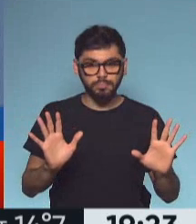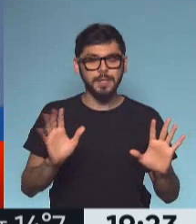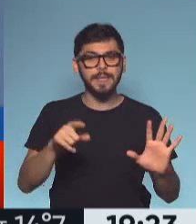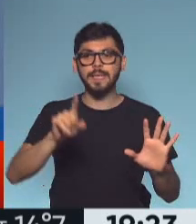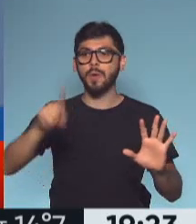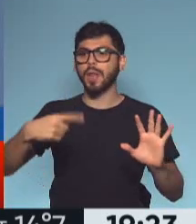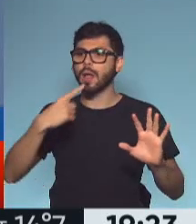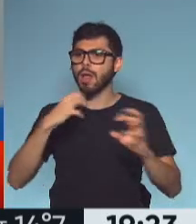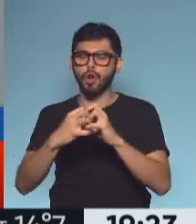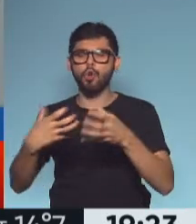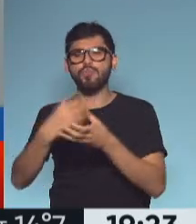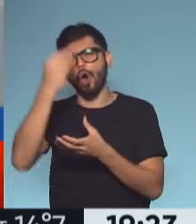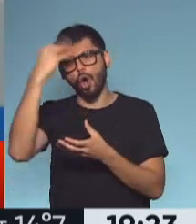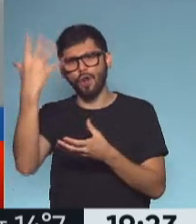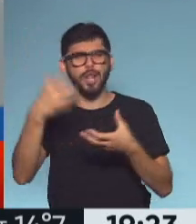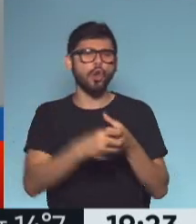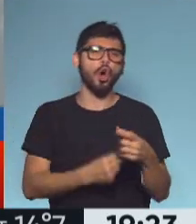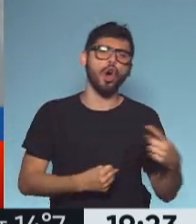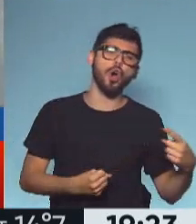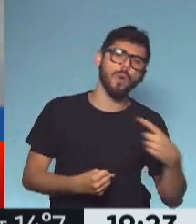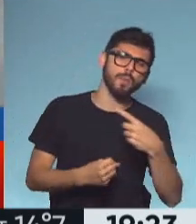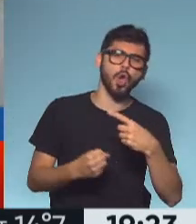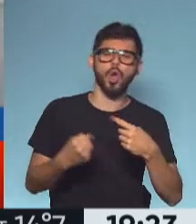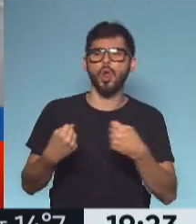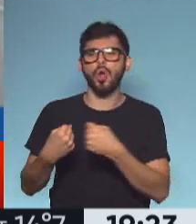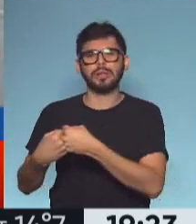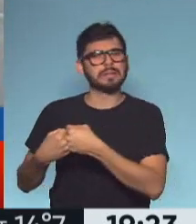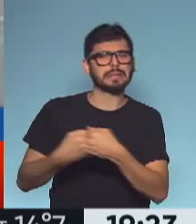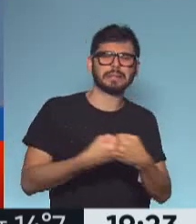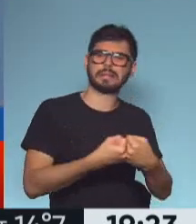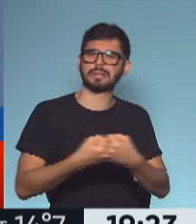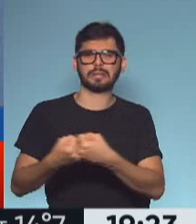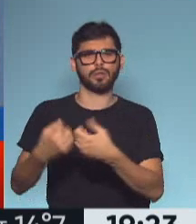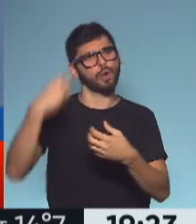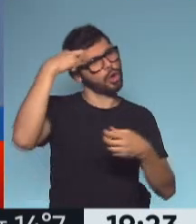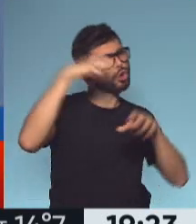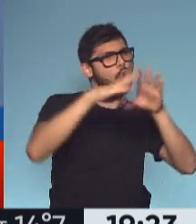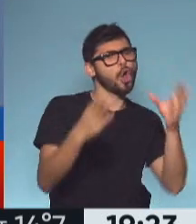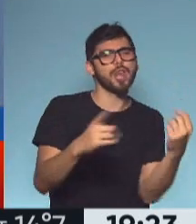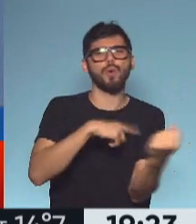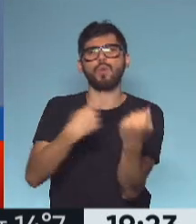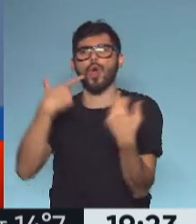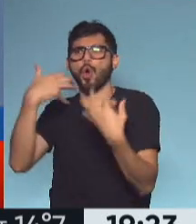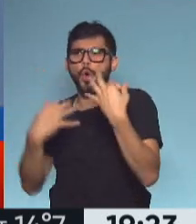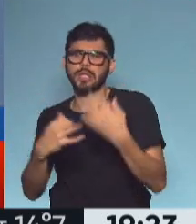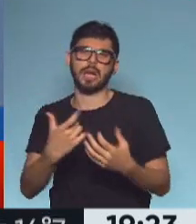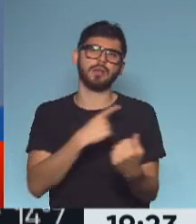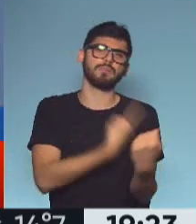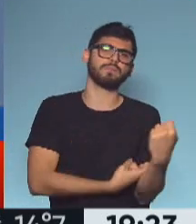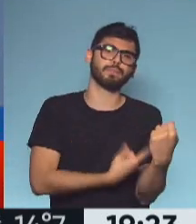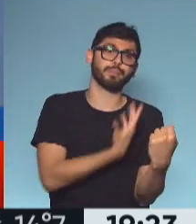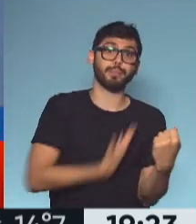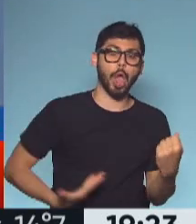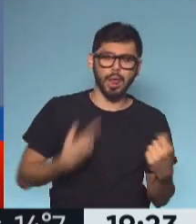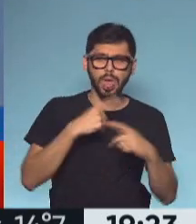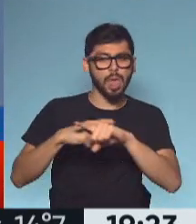críticas dentro del oficialismo, con la oposición, entre una lucha de los poderes, entre el Congreso, el Poder Judicial, el Poder Ejecutivo. Y fíjense